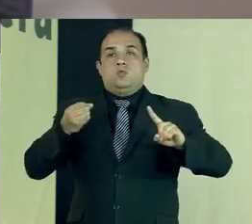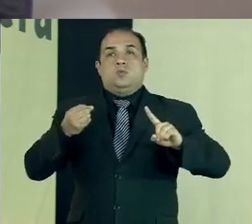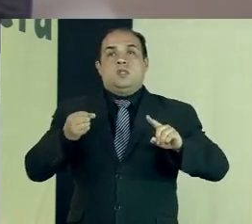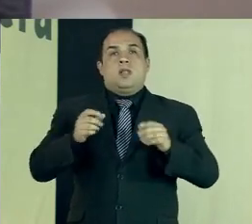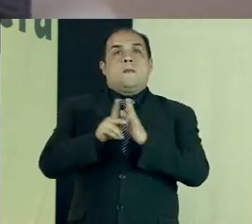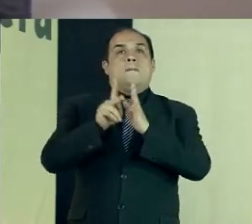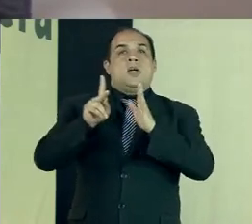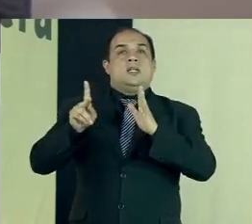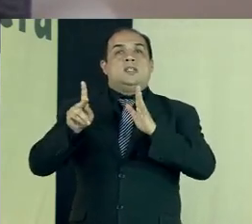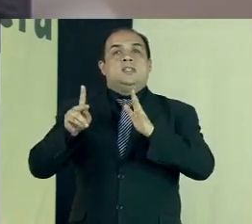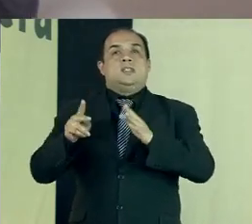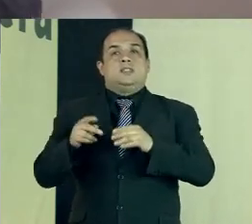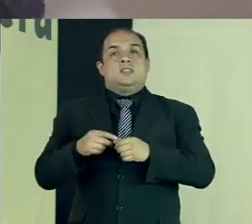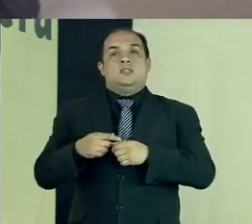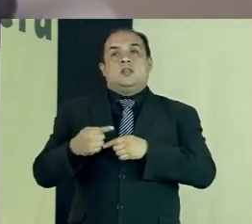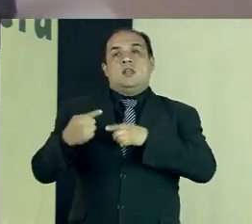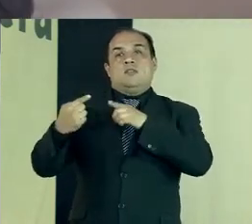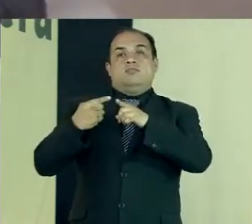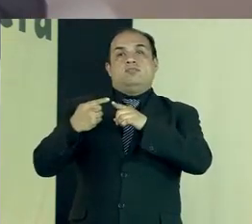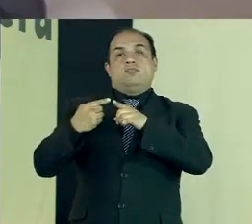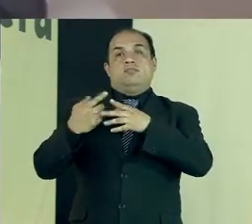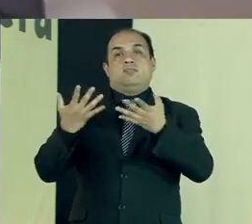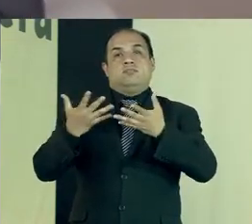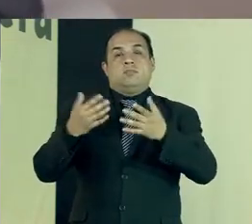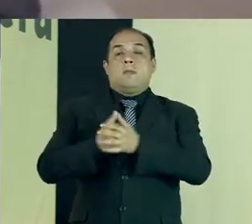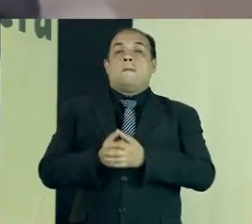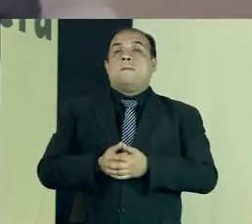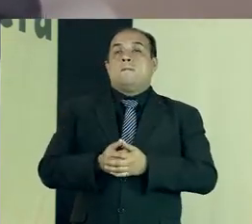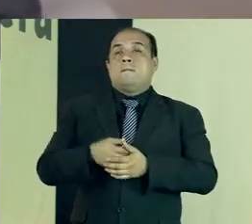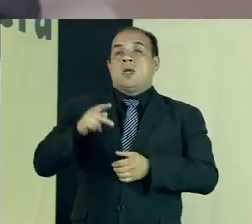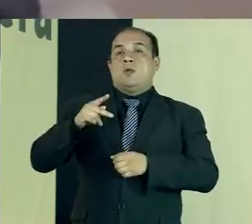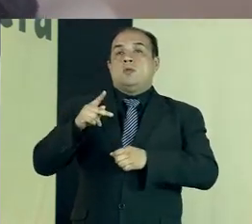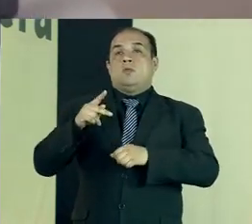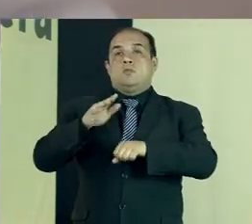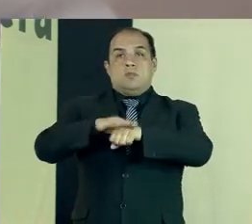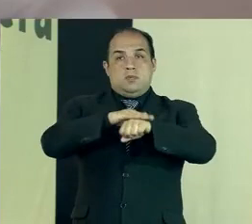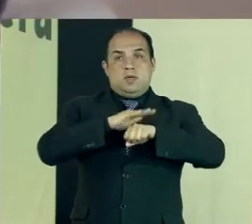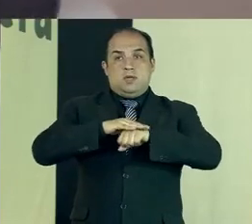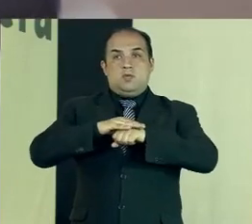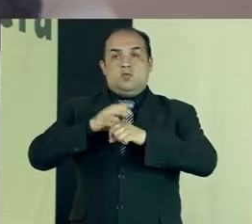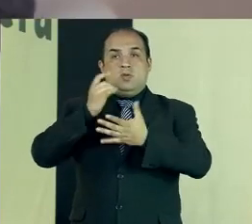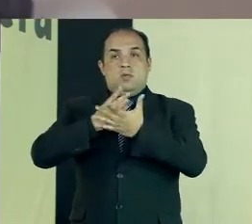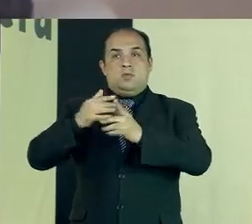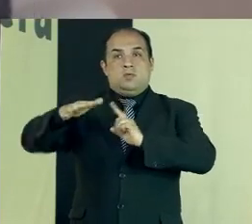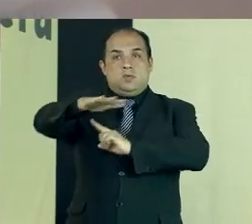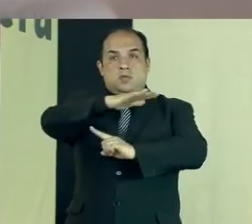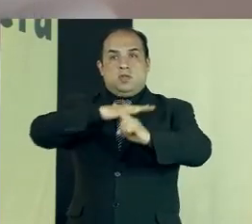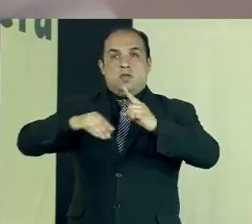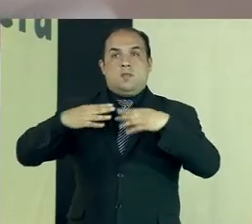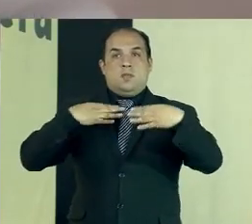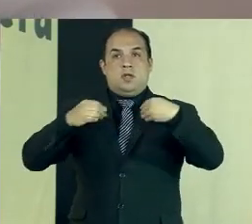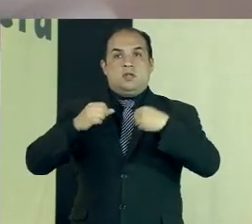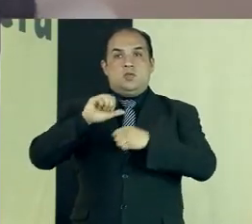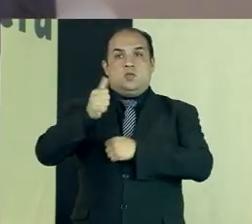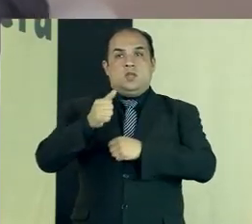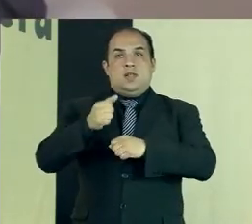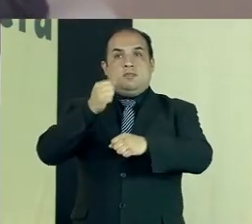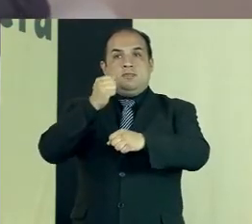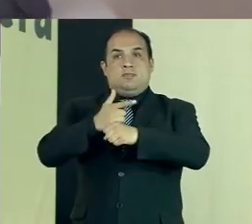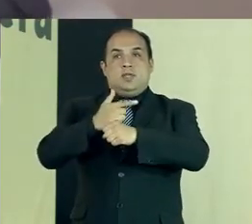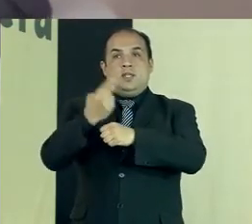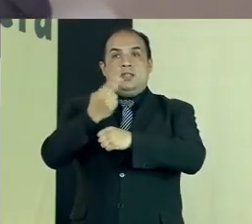pero cada vez no solo en el contexto de la pandemia sino en otros que lo identificamos